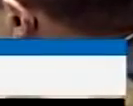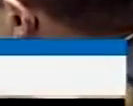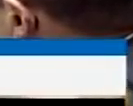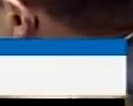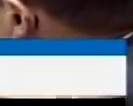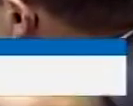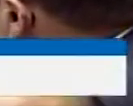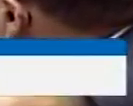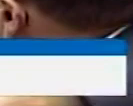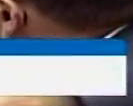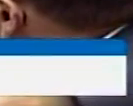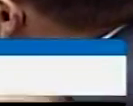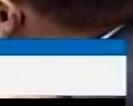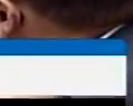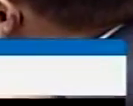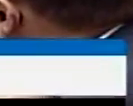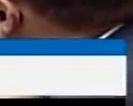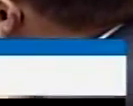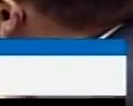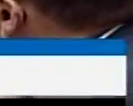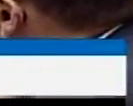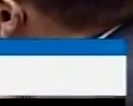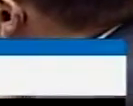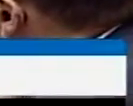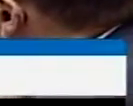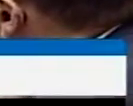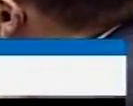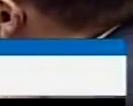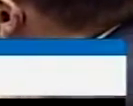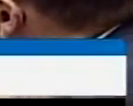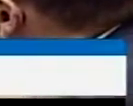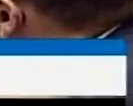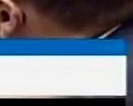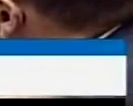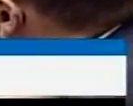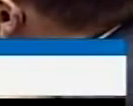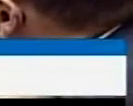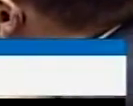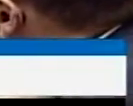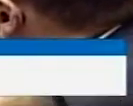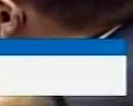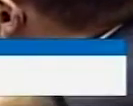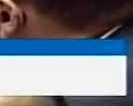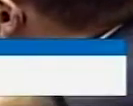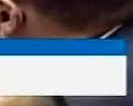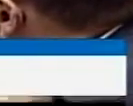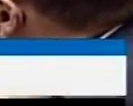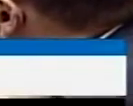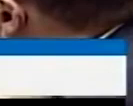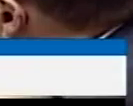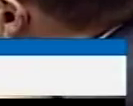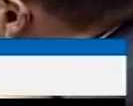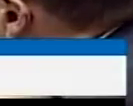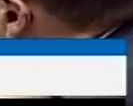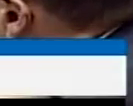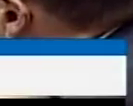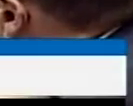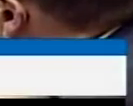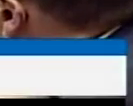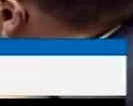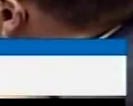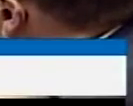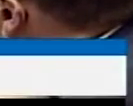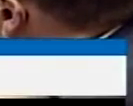ningún procedimiento de inscripción iniciado, ya sea de partidos políticos ni de movimientos